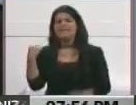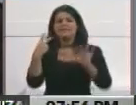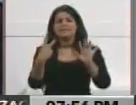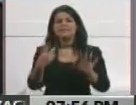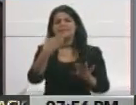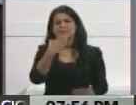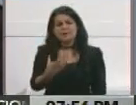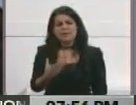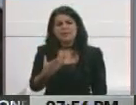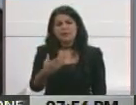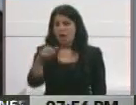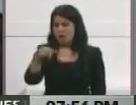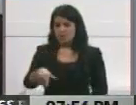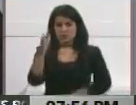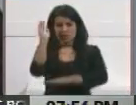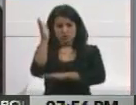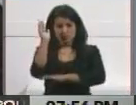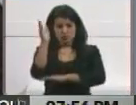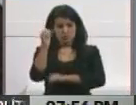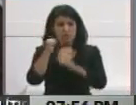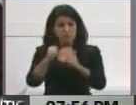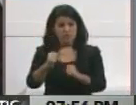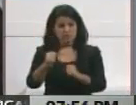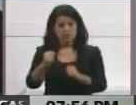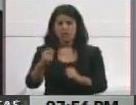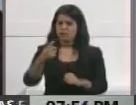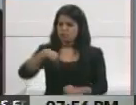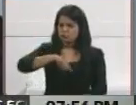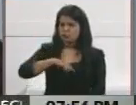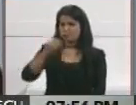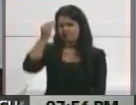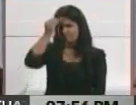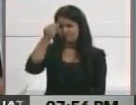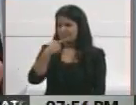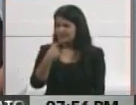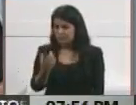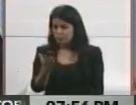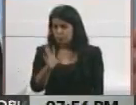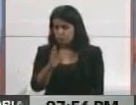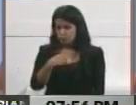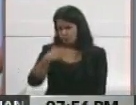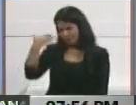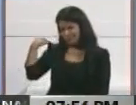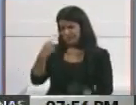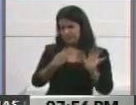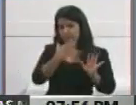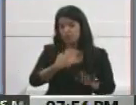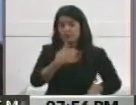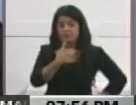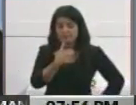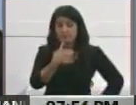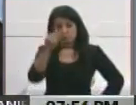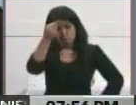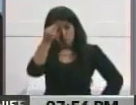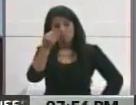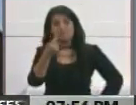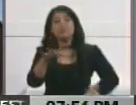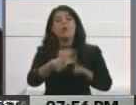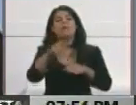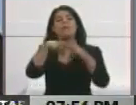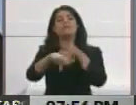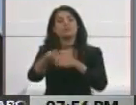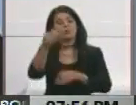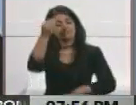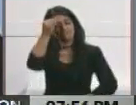en este mismo cayendo y corriendo nosotros hacíamos la predicción de que se venía después del resultado de una mayoría parlamentaria de la derecha venezolana